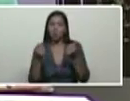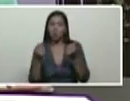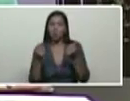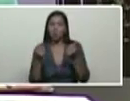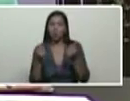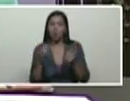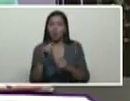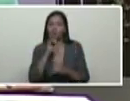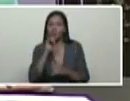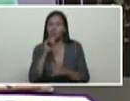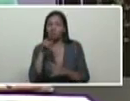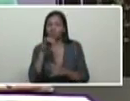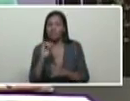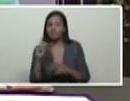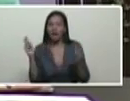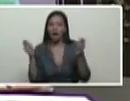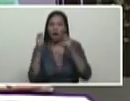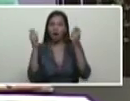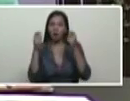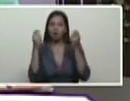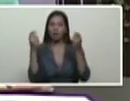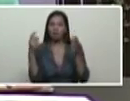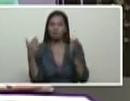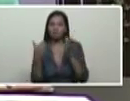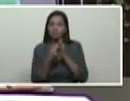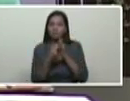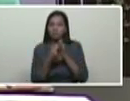buenos anuncios sobre las jornadas de vacunación.